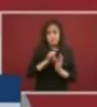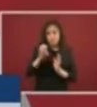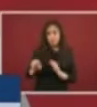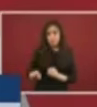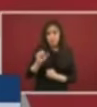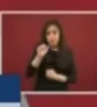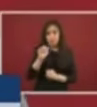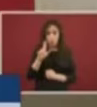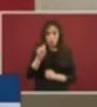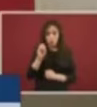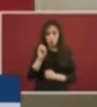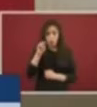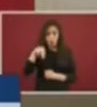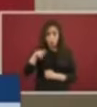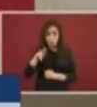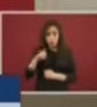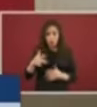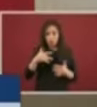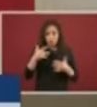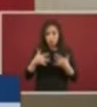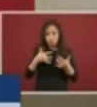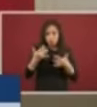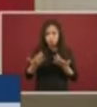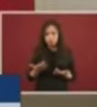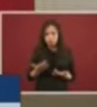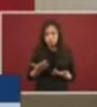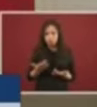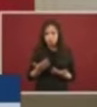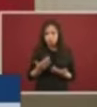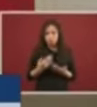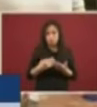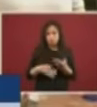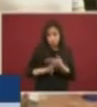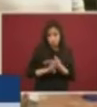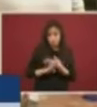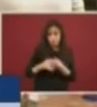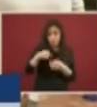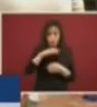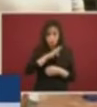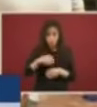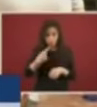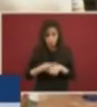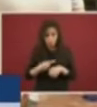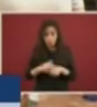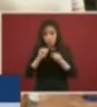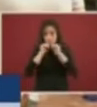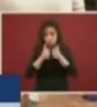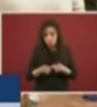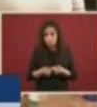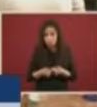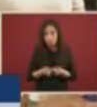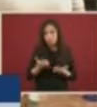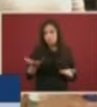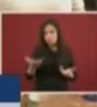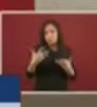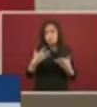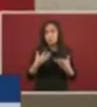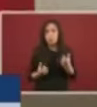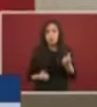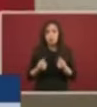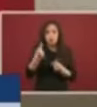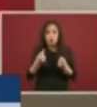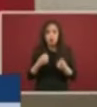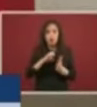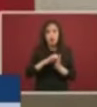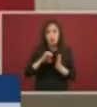diferentes acuerdos secretariales y decretos presidenciales que en su momento, y sobre todo el acuerdo en su momento del